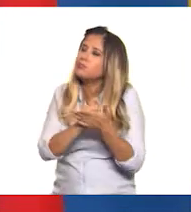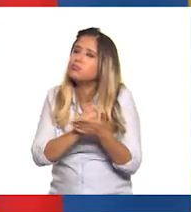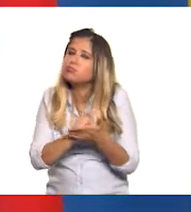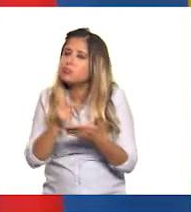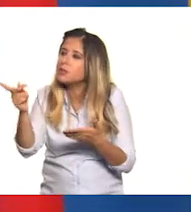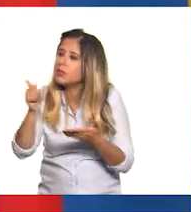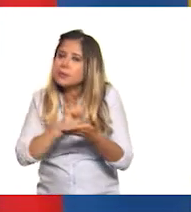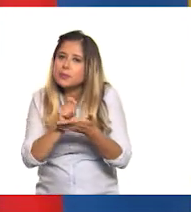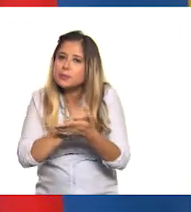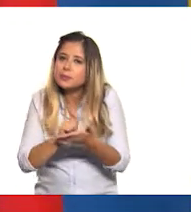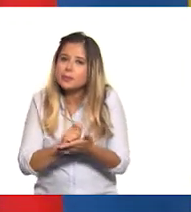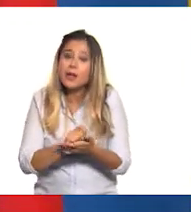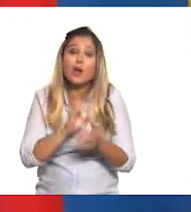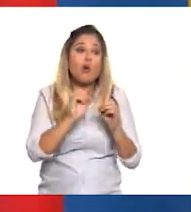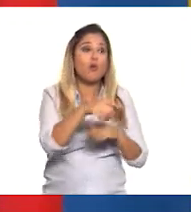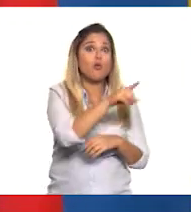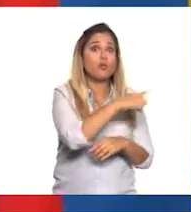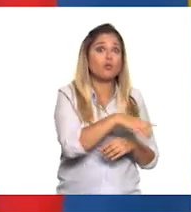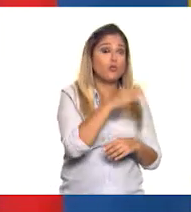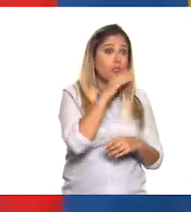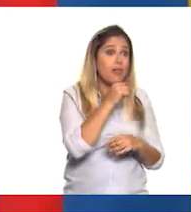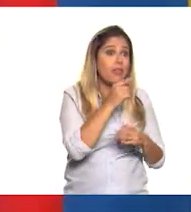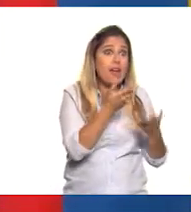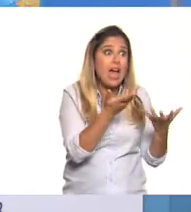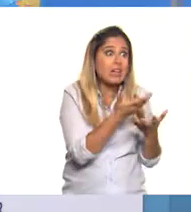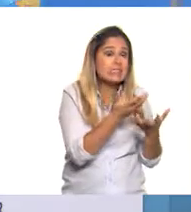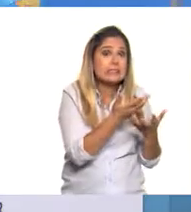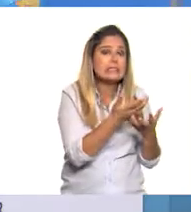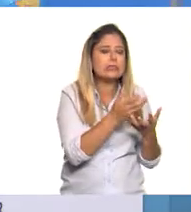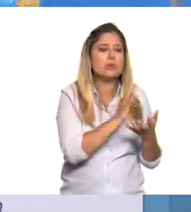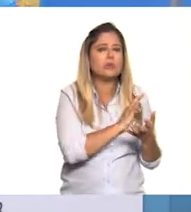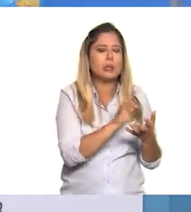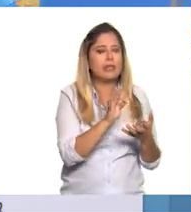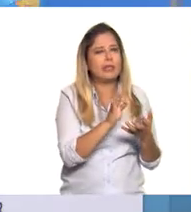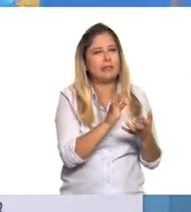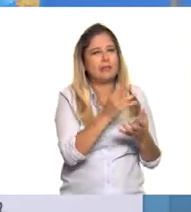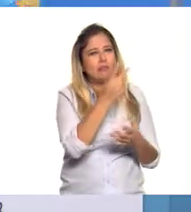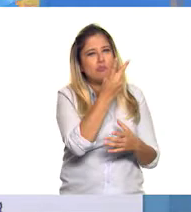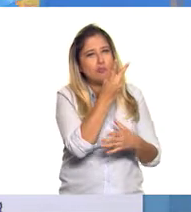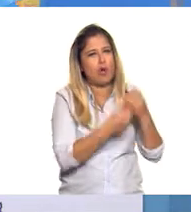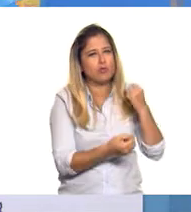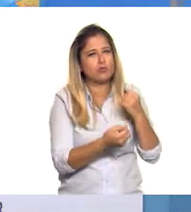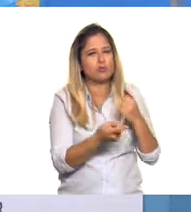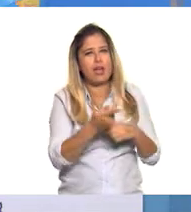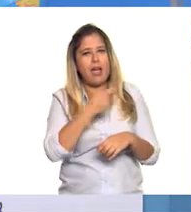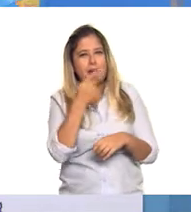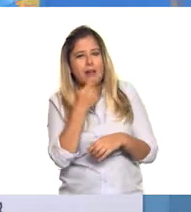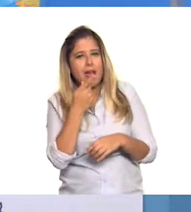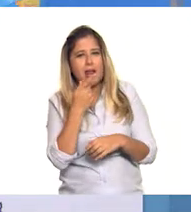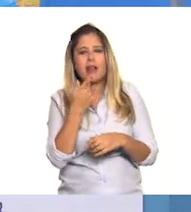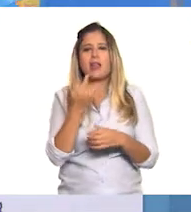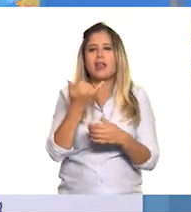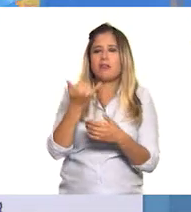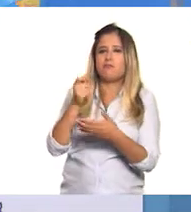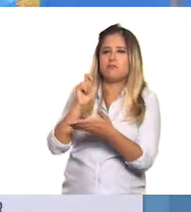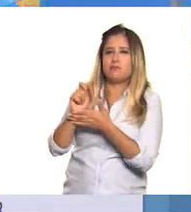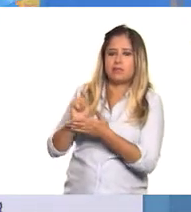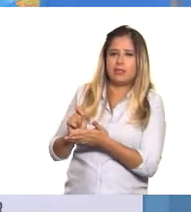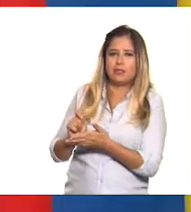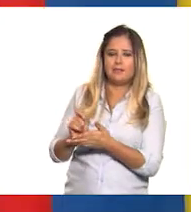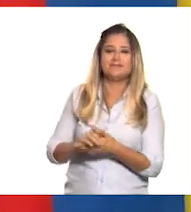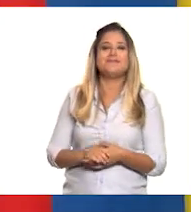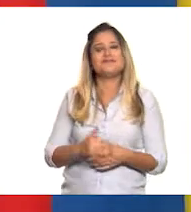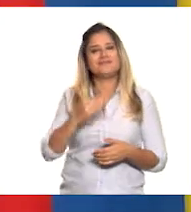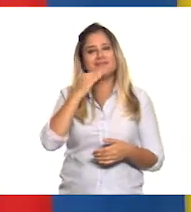por escrito a quienes no podamos ver cara a cara. Es una muy buena estrategia, bien pensado, María. En casa también definan este